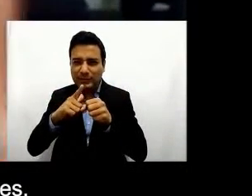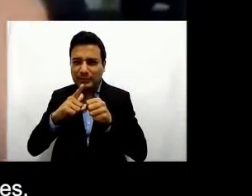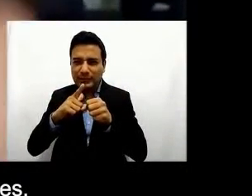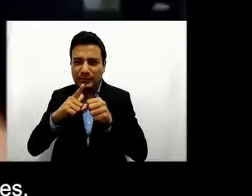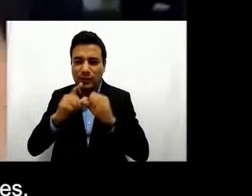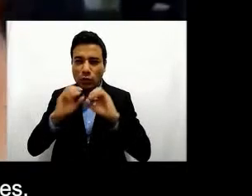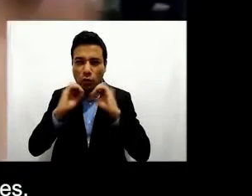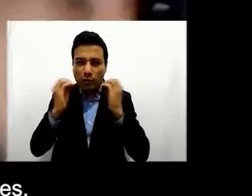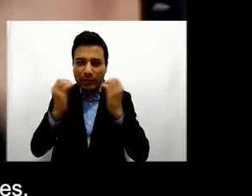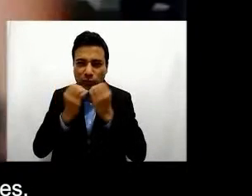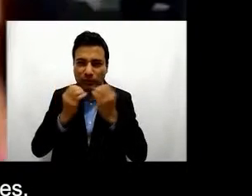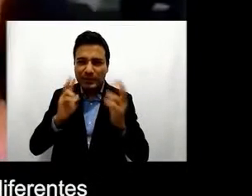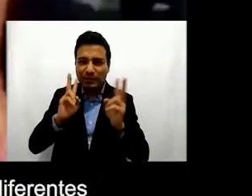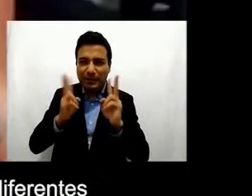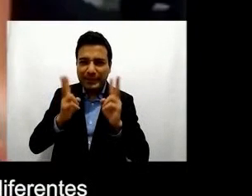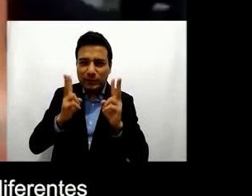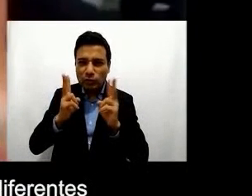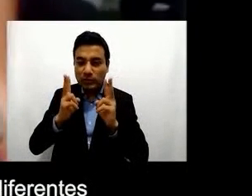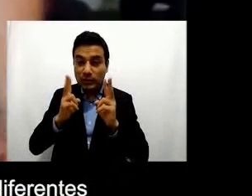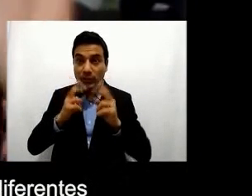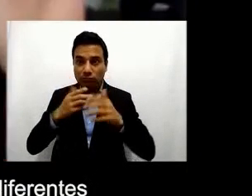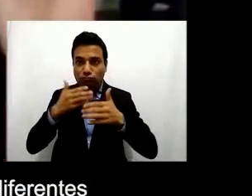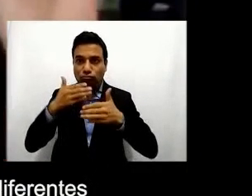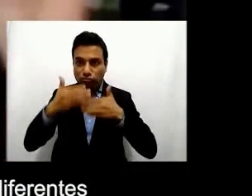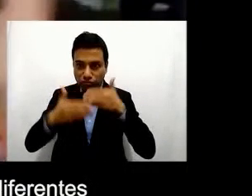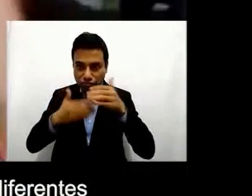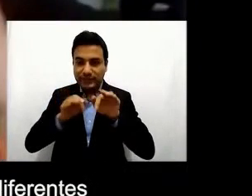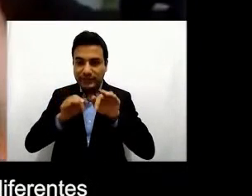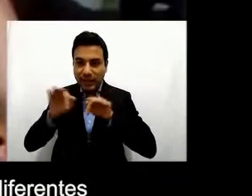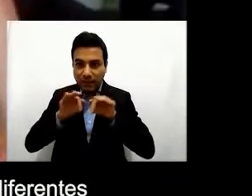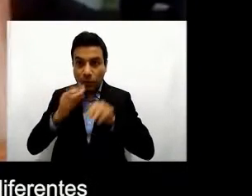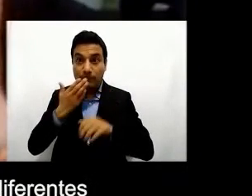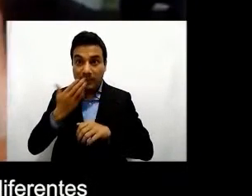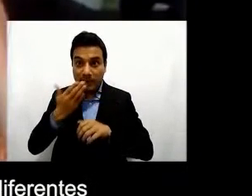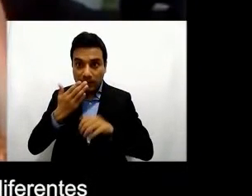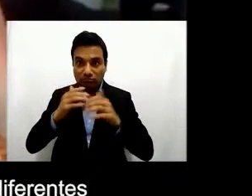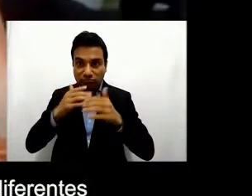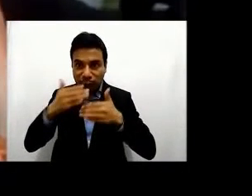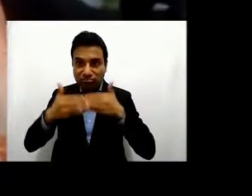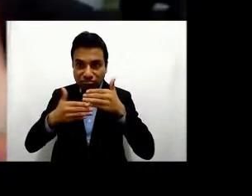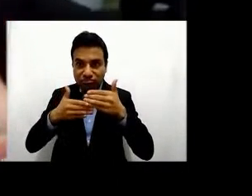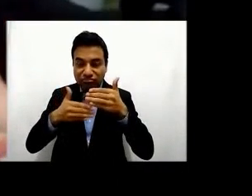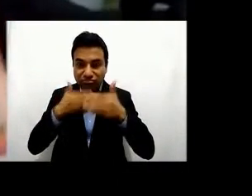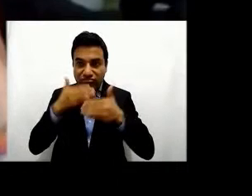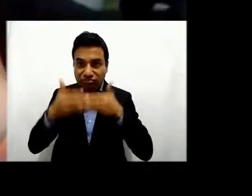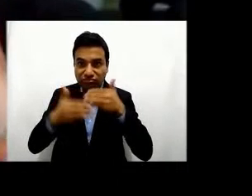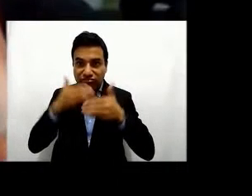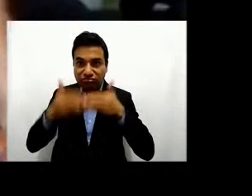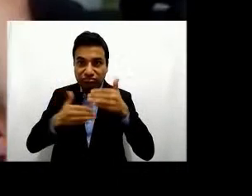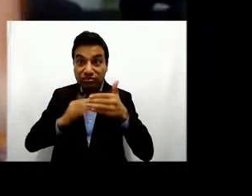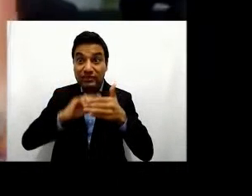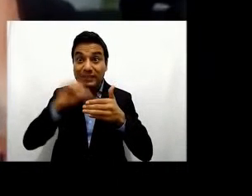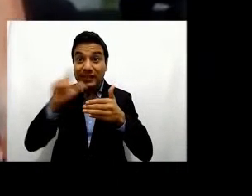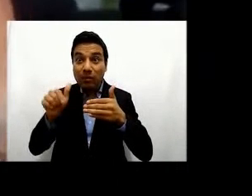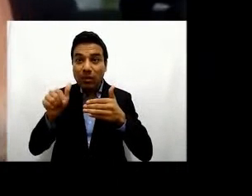organizaciones vecinales, procesos que ya se venían consolidando en estos diferentes espacios, pues se vieron vulnerados,